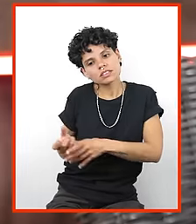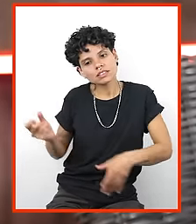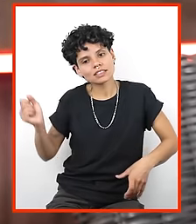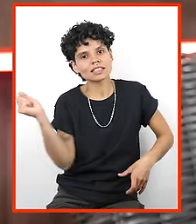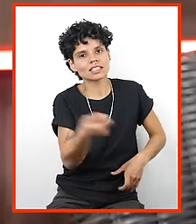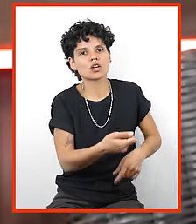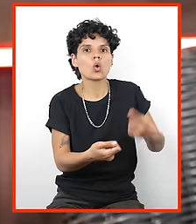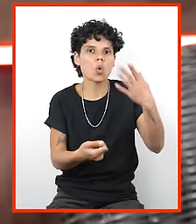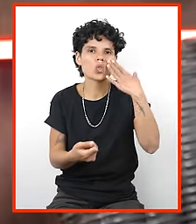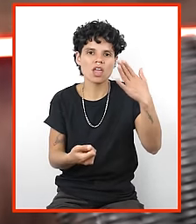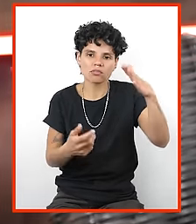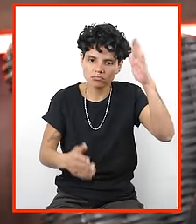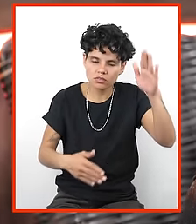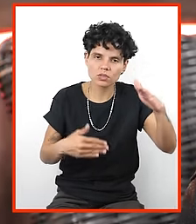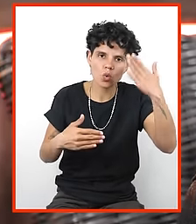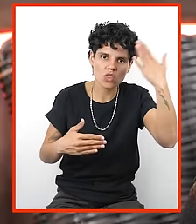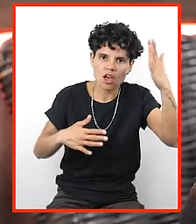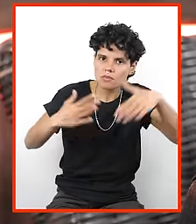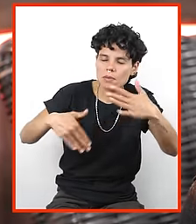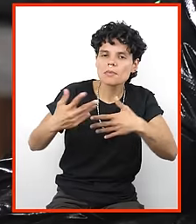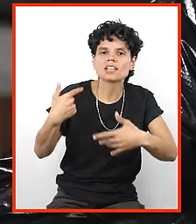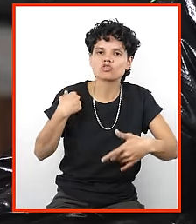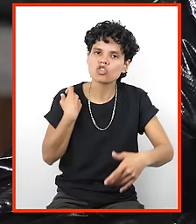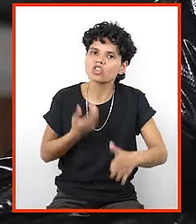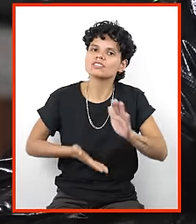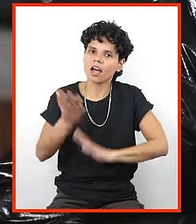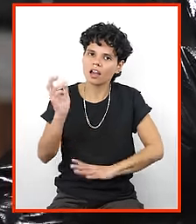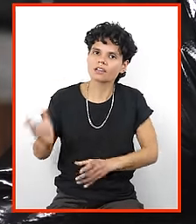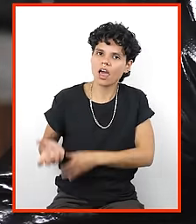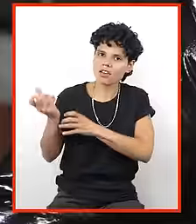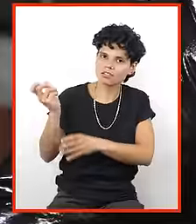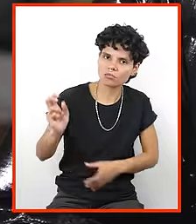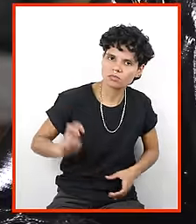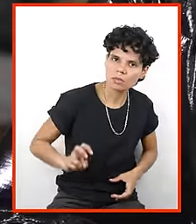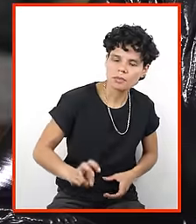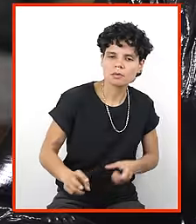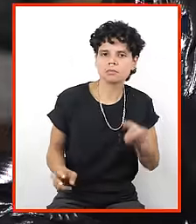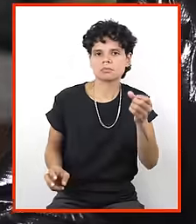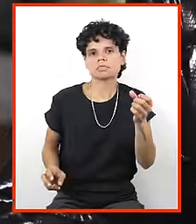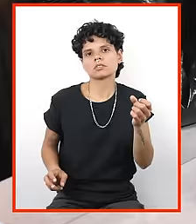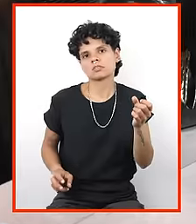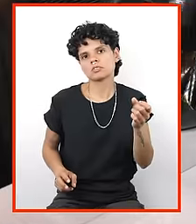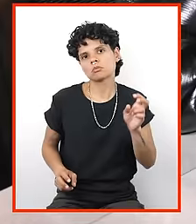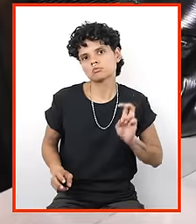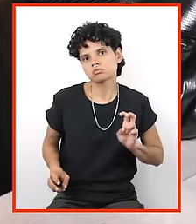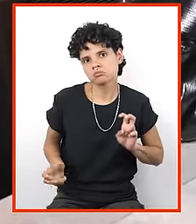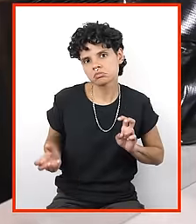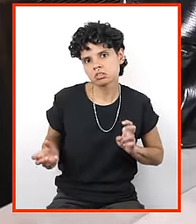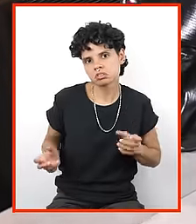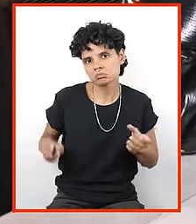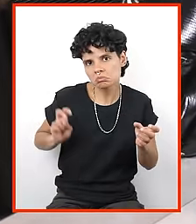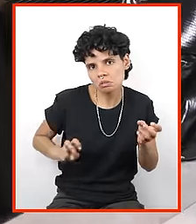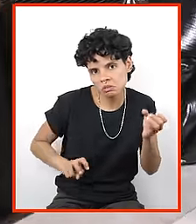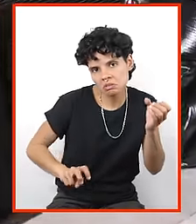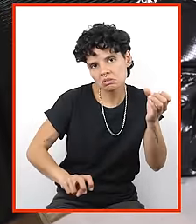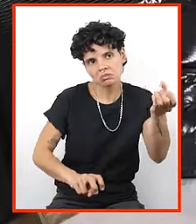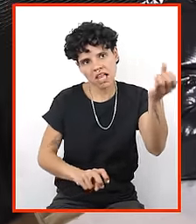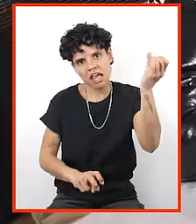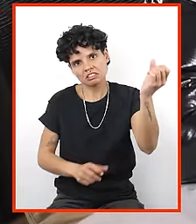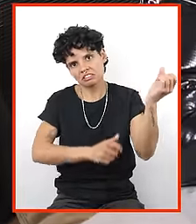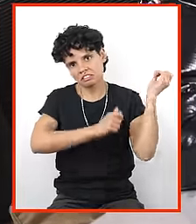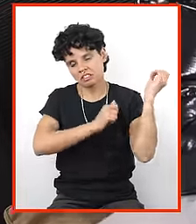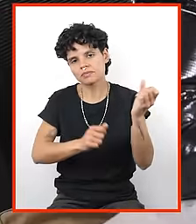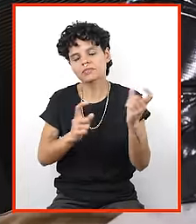vez salí con el hacha. No sé si te conté esa historia. No, todavía no había salido con mi hacha. ¿Sí? ¿Saliste con el hacha dónde? Estaba durmiendo